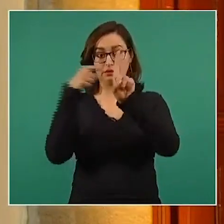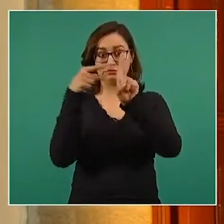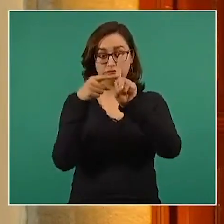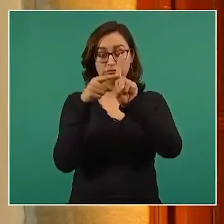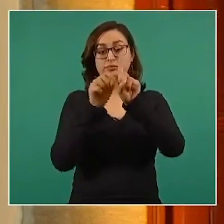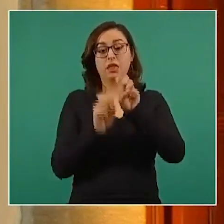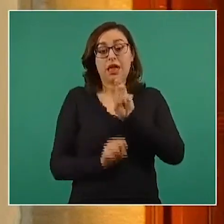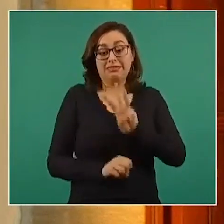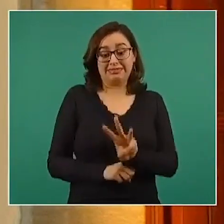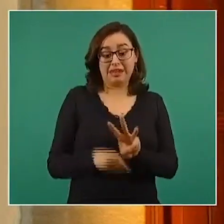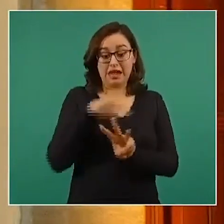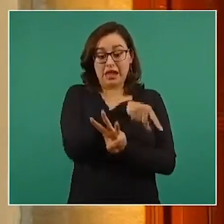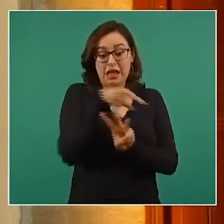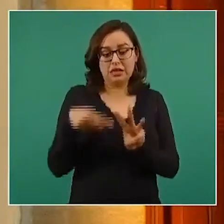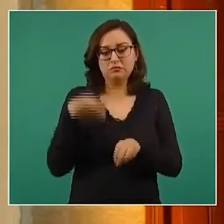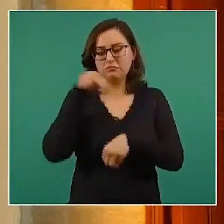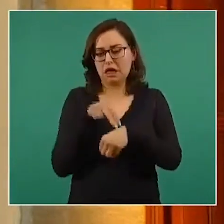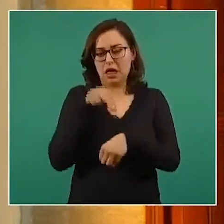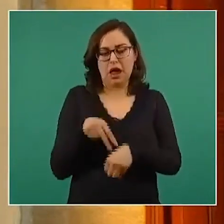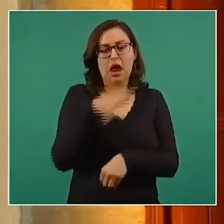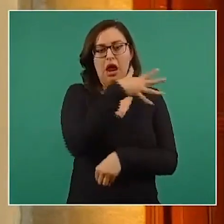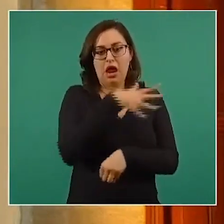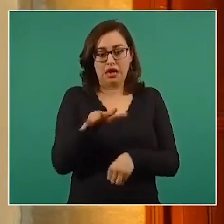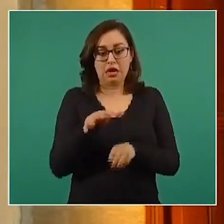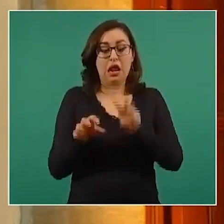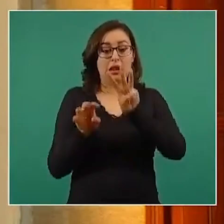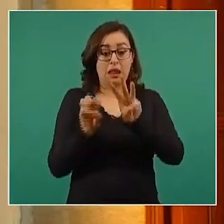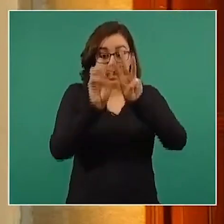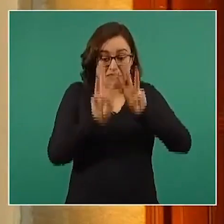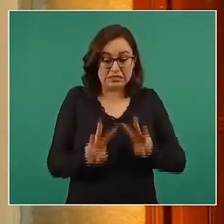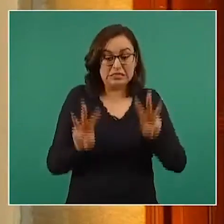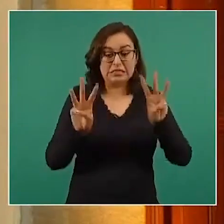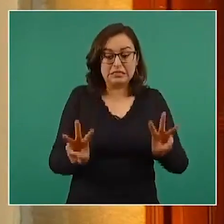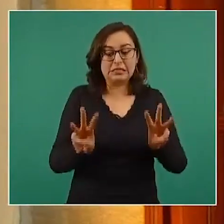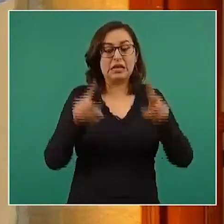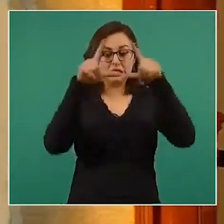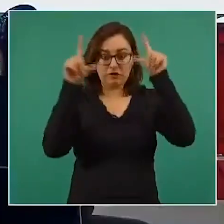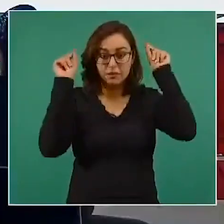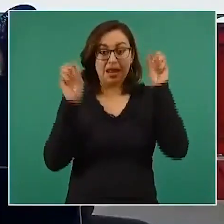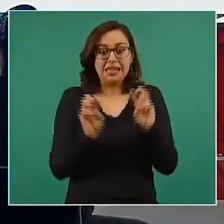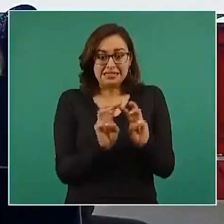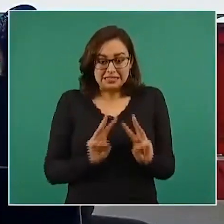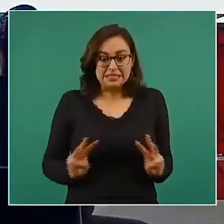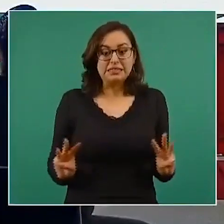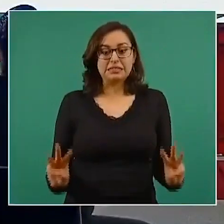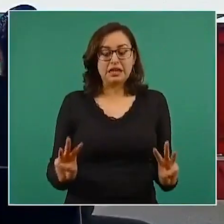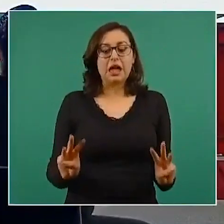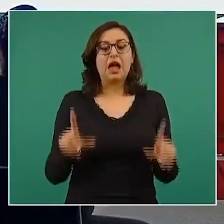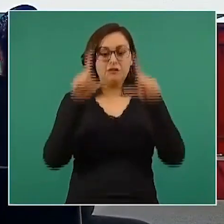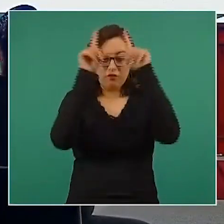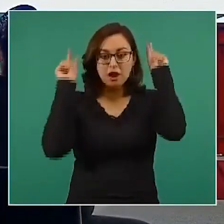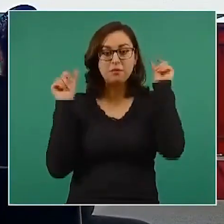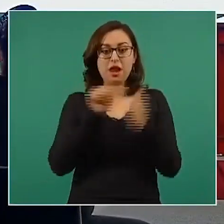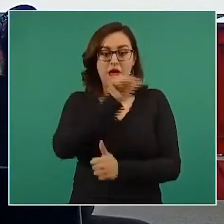ser médicos generales o con otras especialidades, 6 enfermeras generales, 6 enfermeras auxiliares, y este equipo COVID